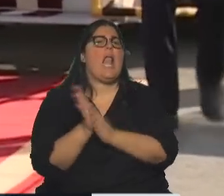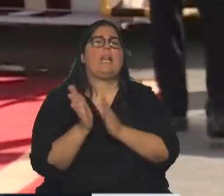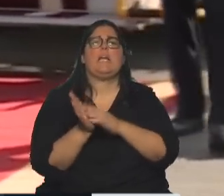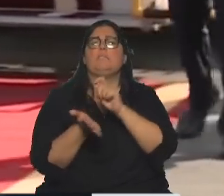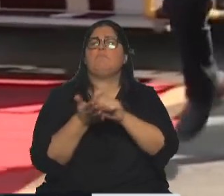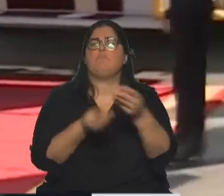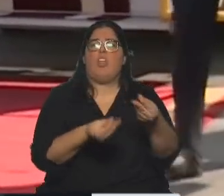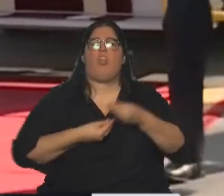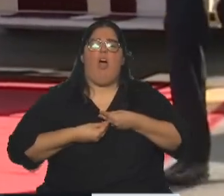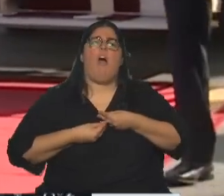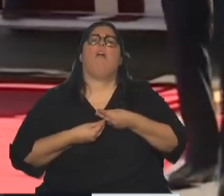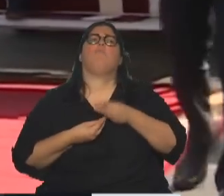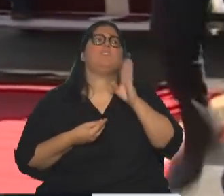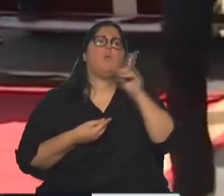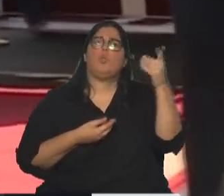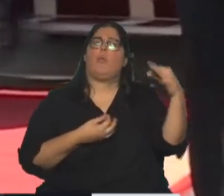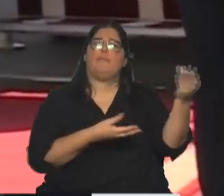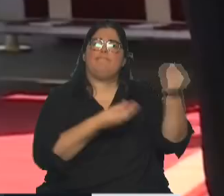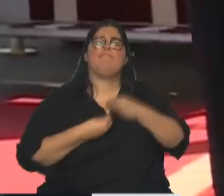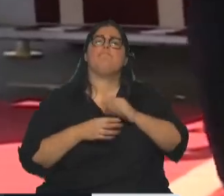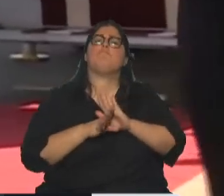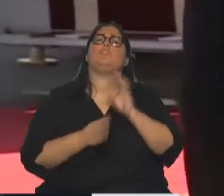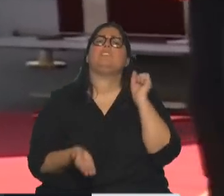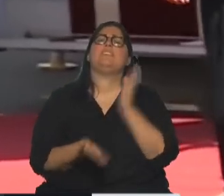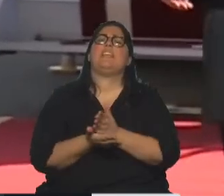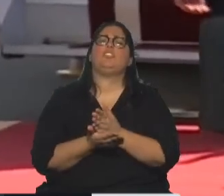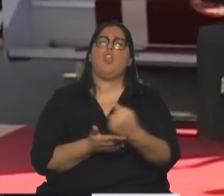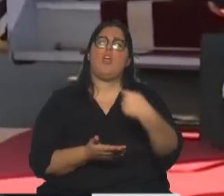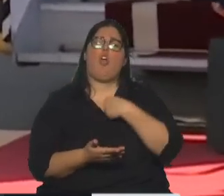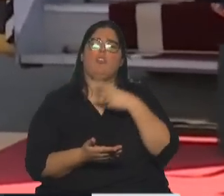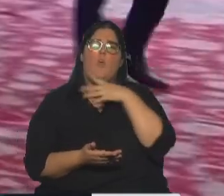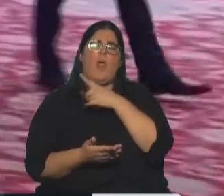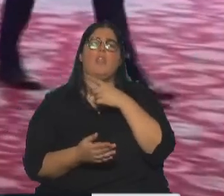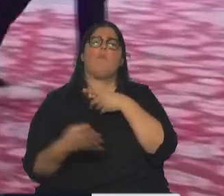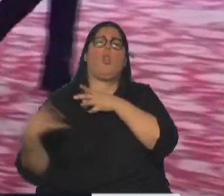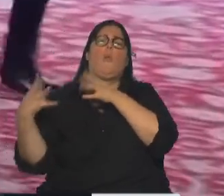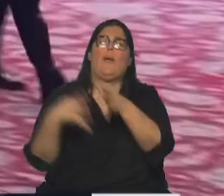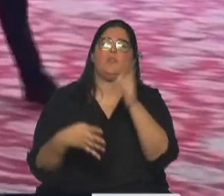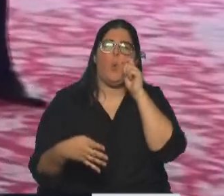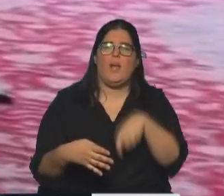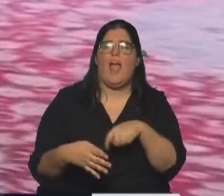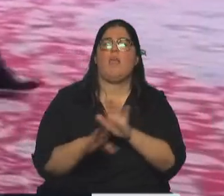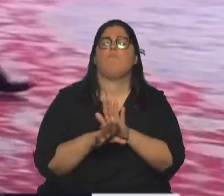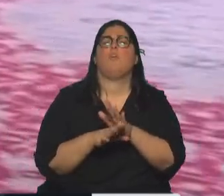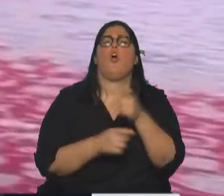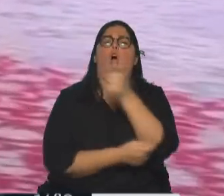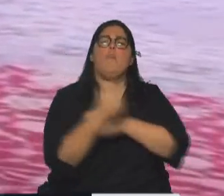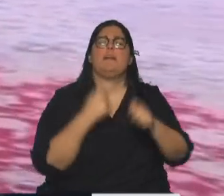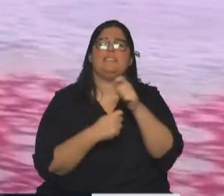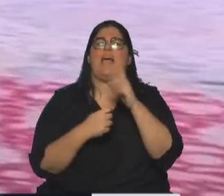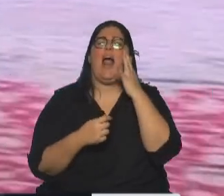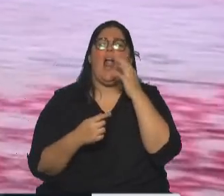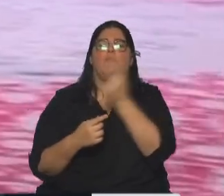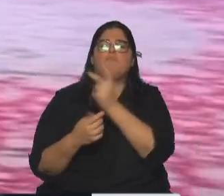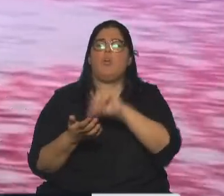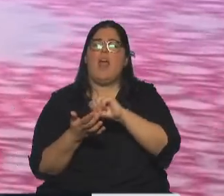de Estados Unidos de que las sanciones occidentales contra Moscú por la invasión a Ucrania no afectarían su intercambio comercial con Irán,